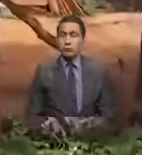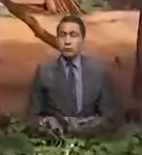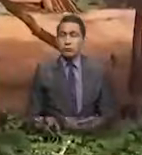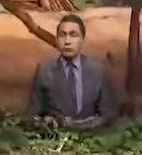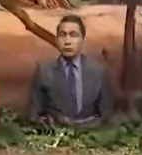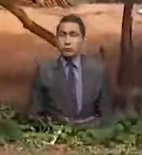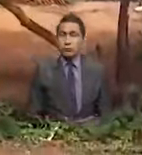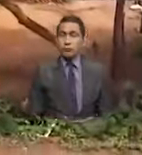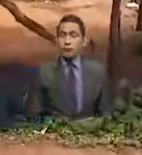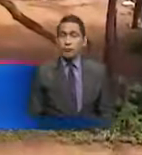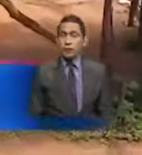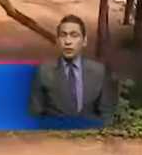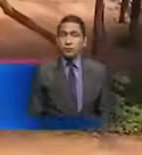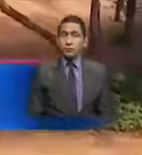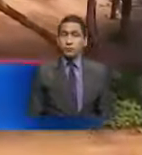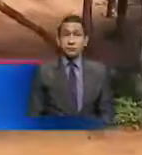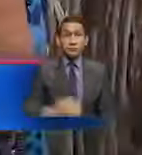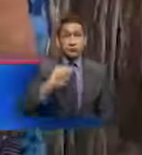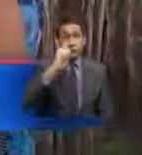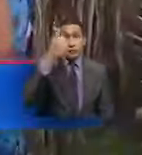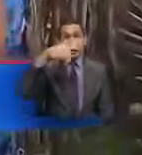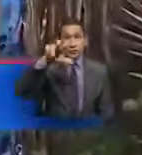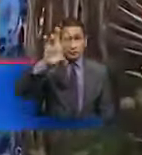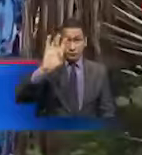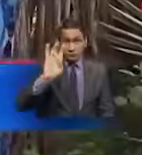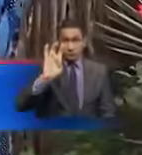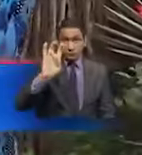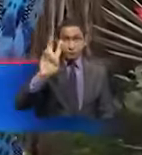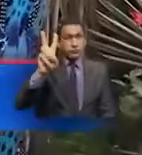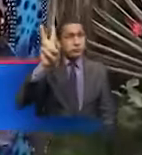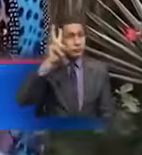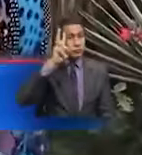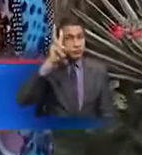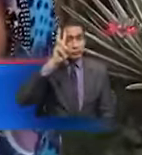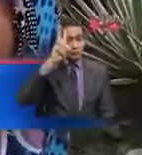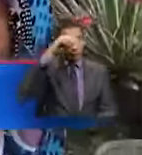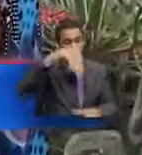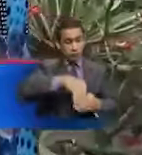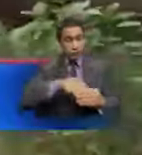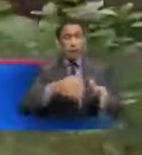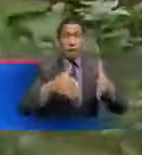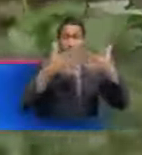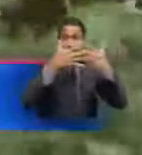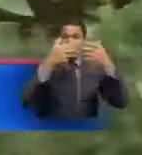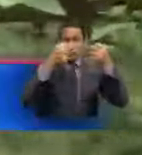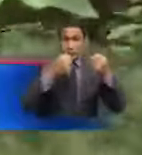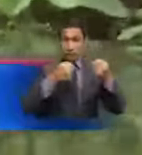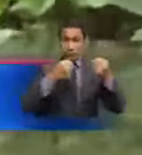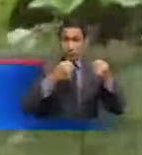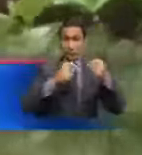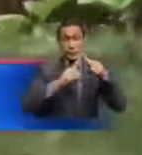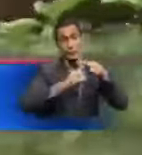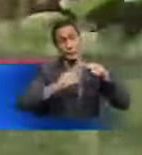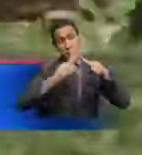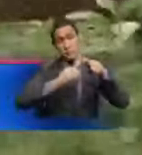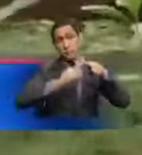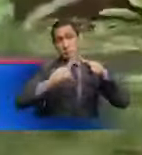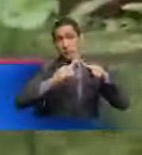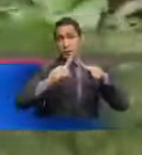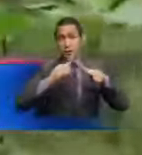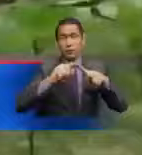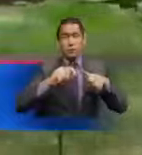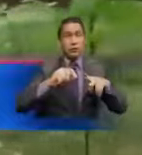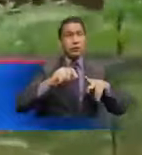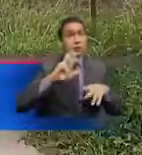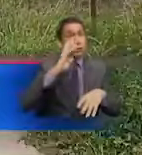La fuga de un grupo de 17 presos de una cárcel del estado brasileño de Piauí mantiene en vilo la región. La evasión se produce días después